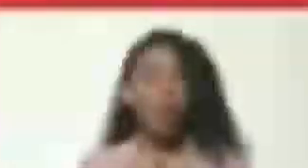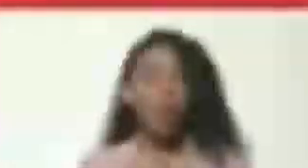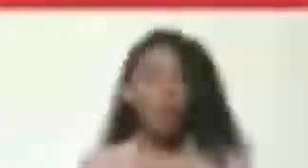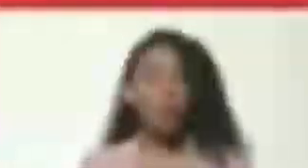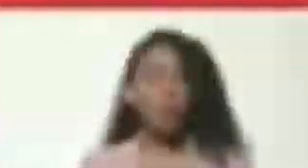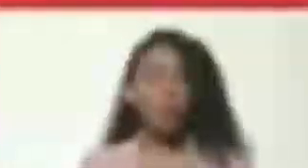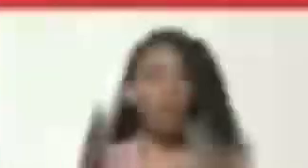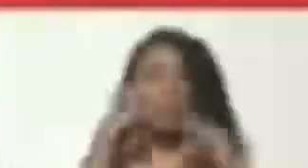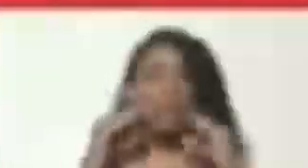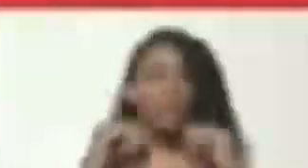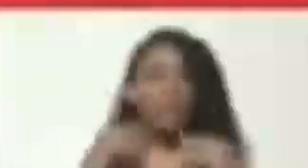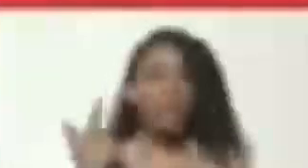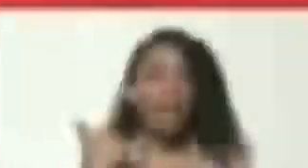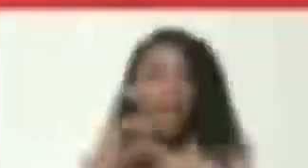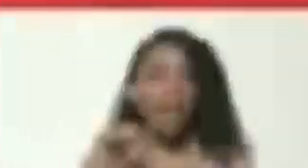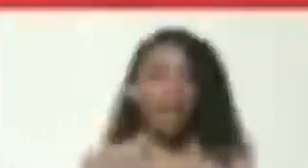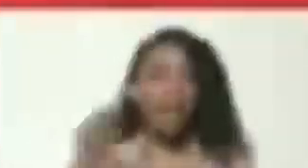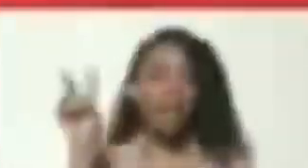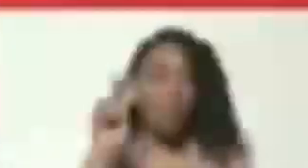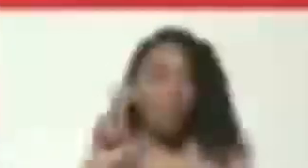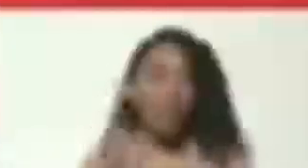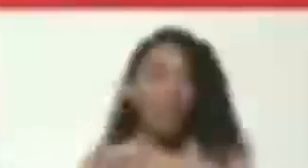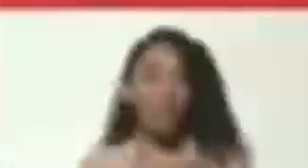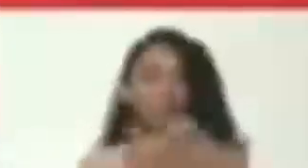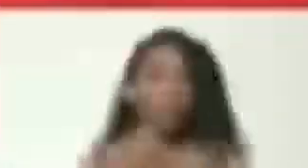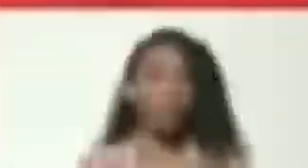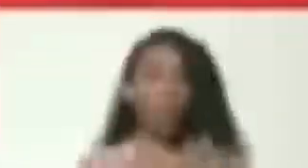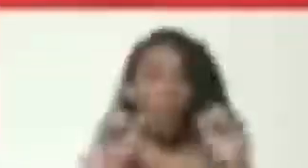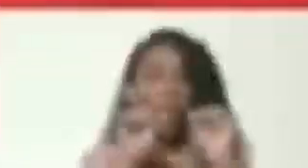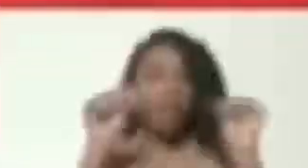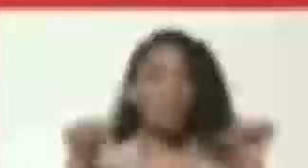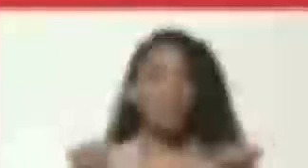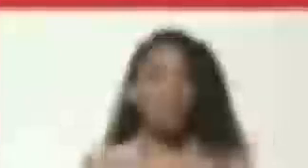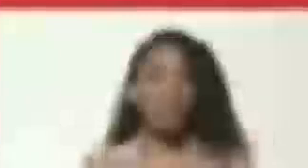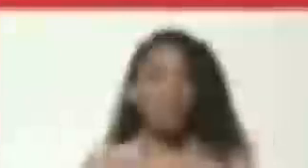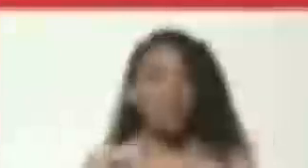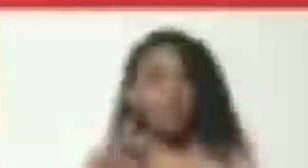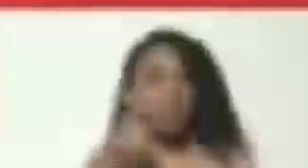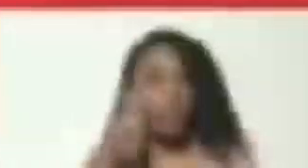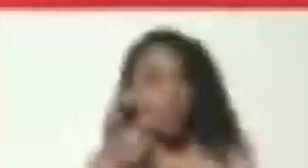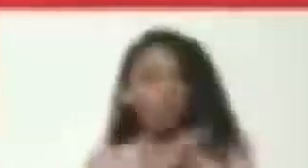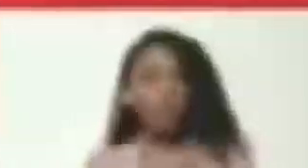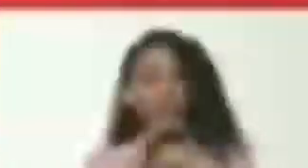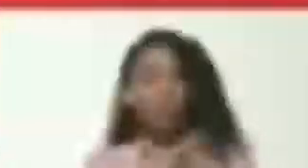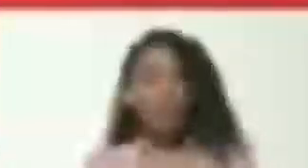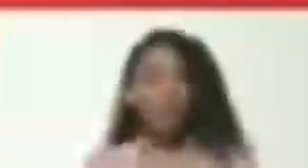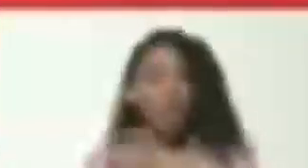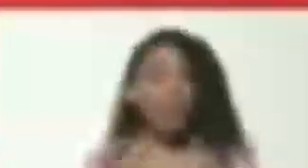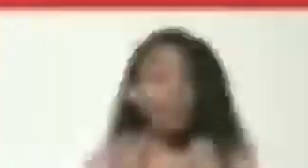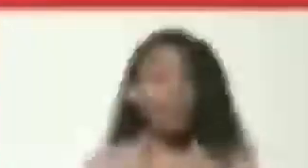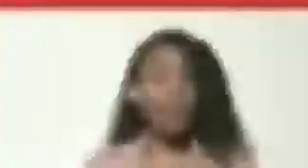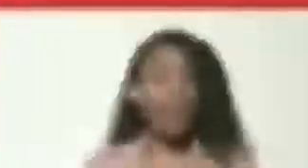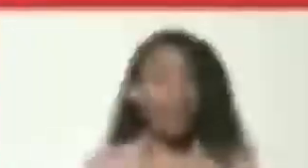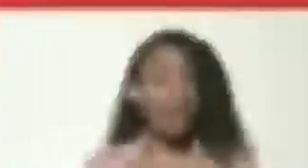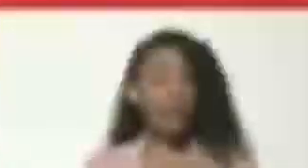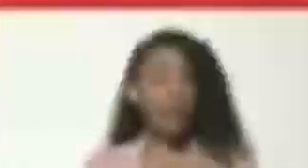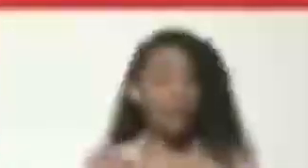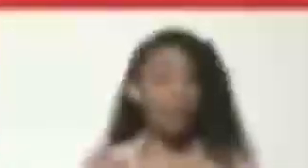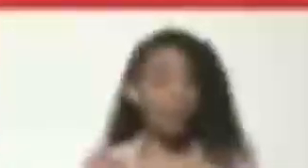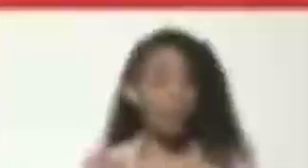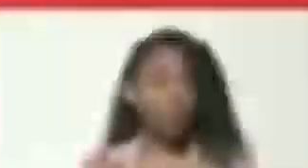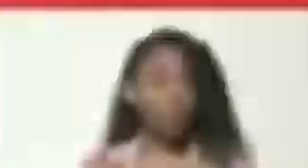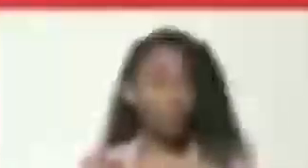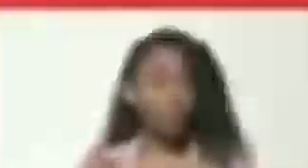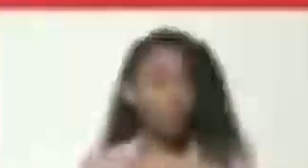esto, yo quiero decir lo siguiente y quiero preguntar lo siguiente a todos ustedes que son chavistas,